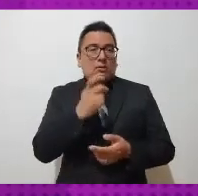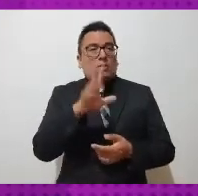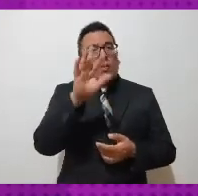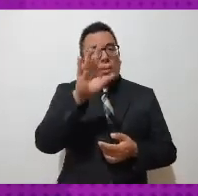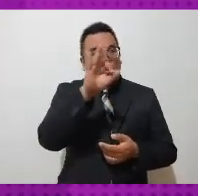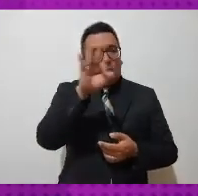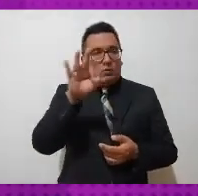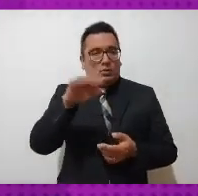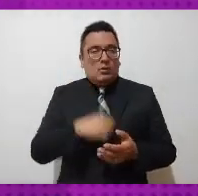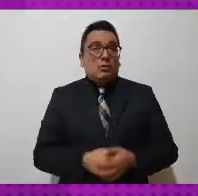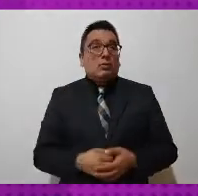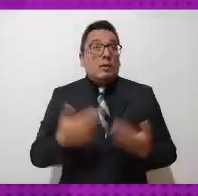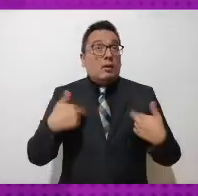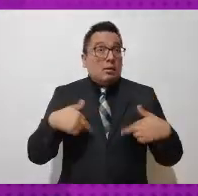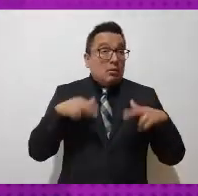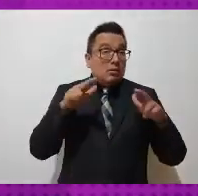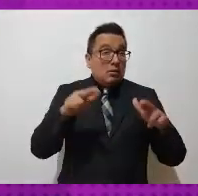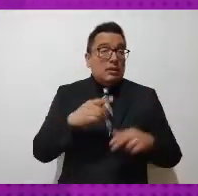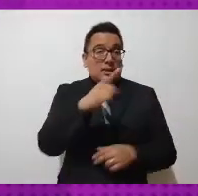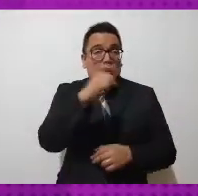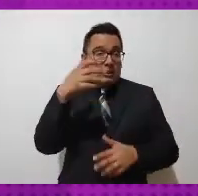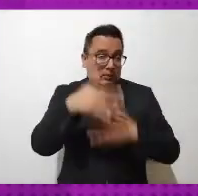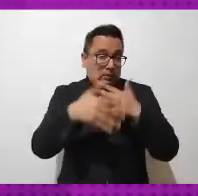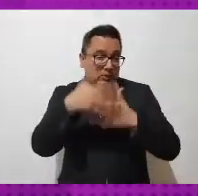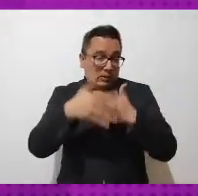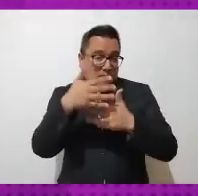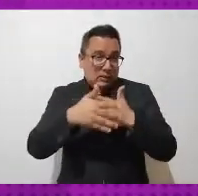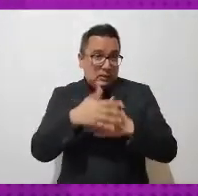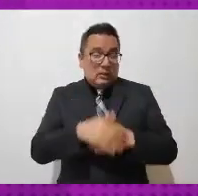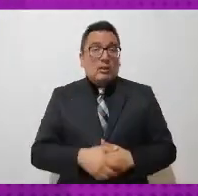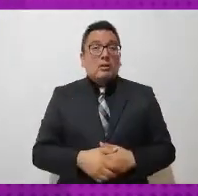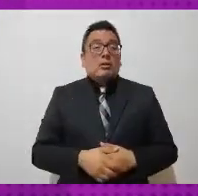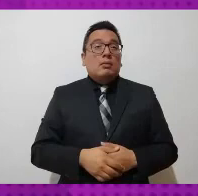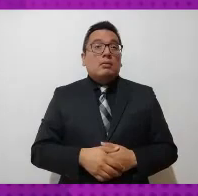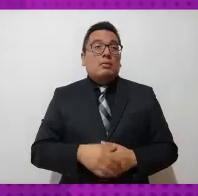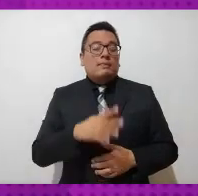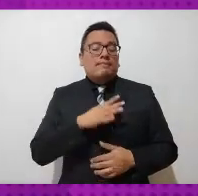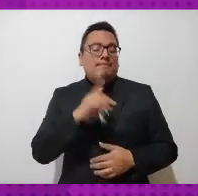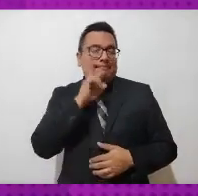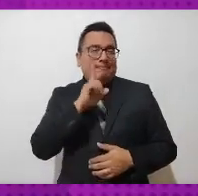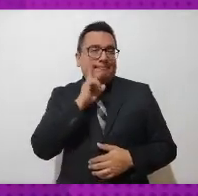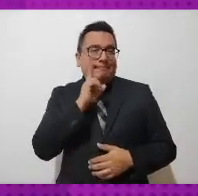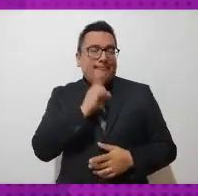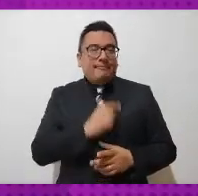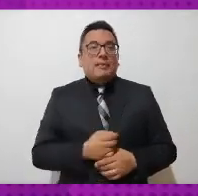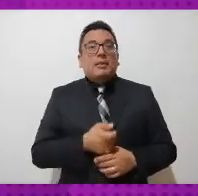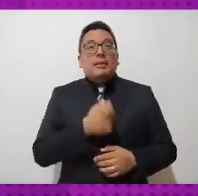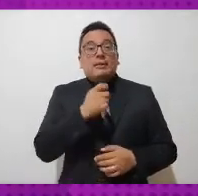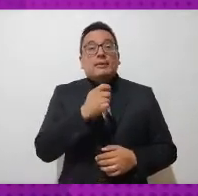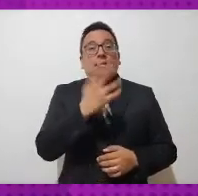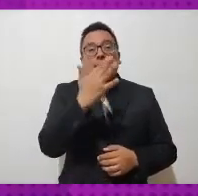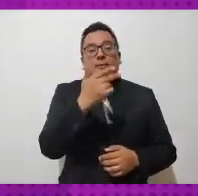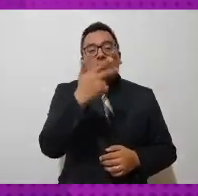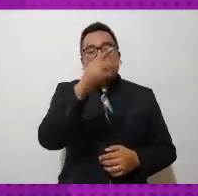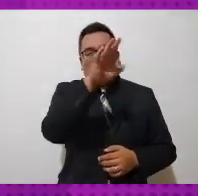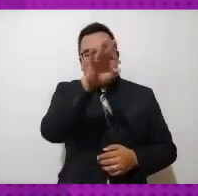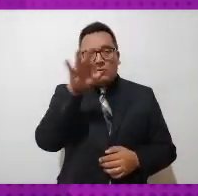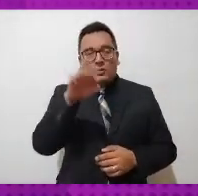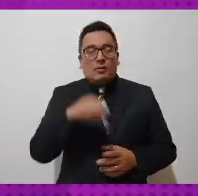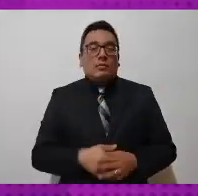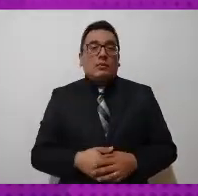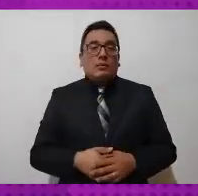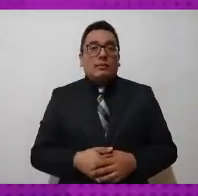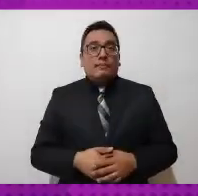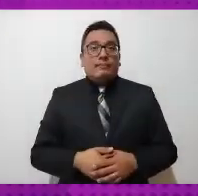40%. De las regidurías, 115 de 197 son ocupadas por mujeres, es decir, el